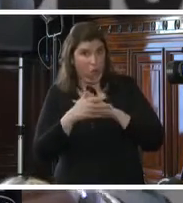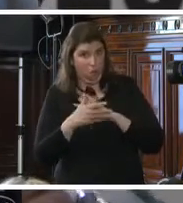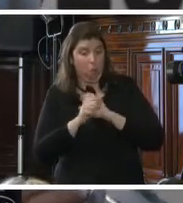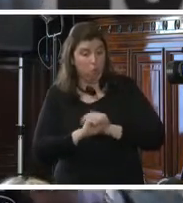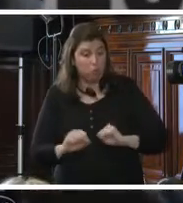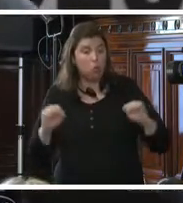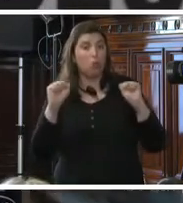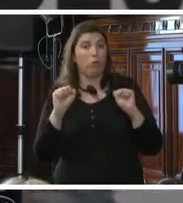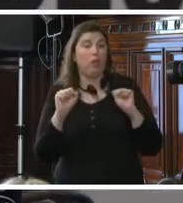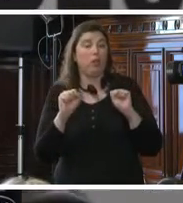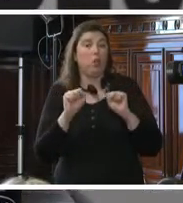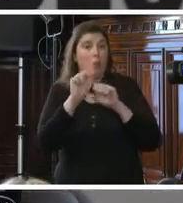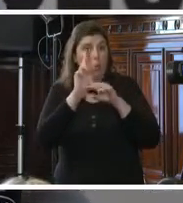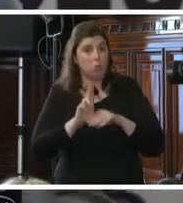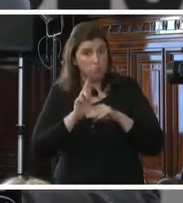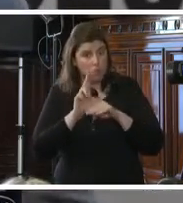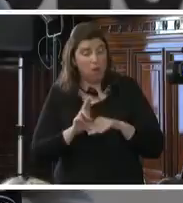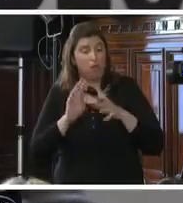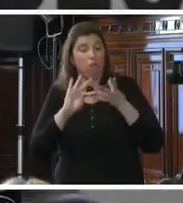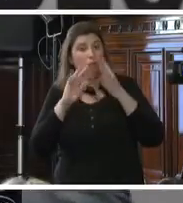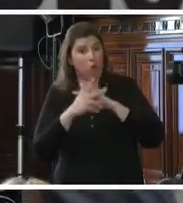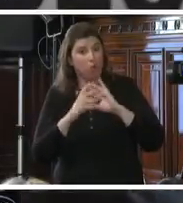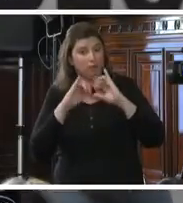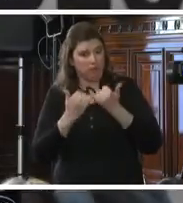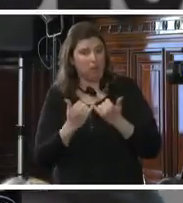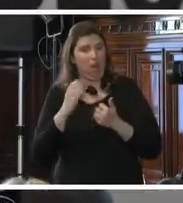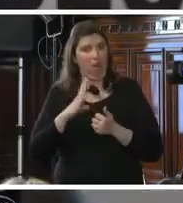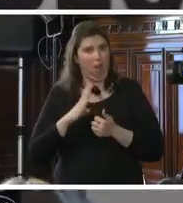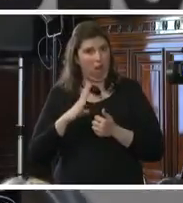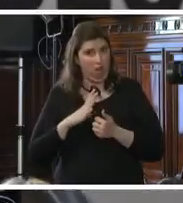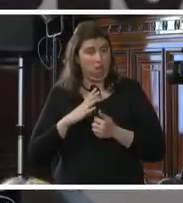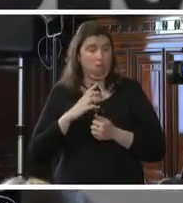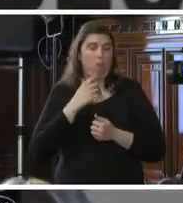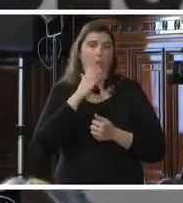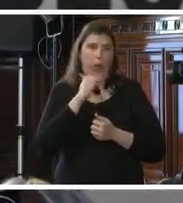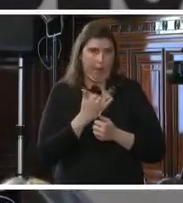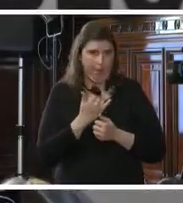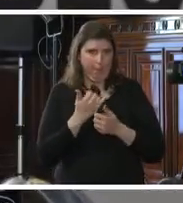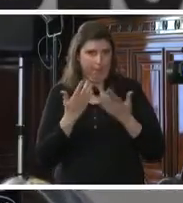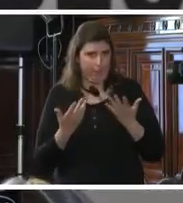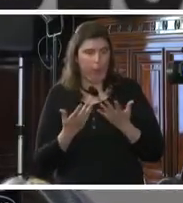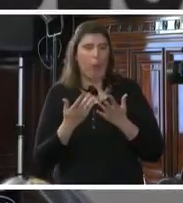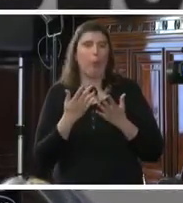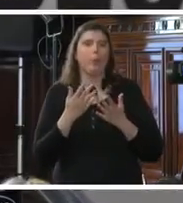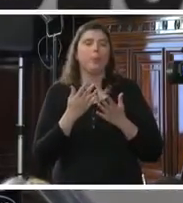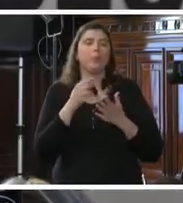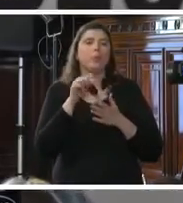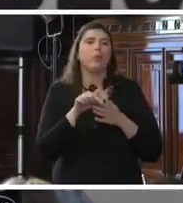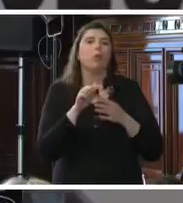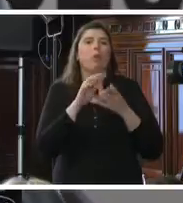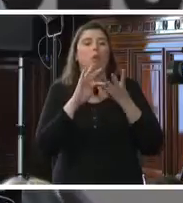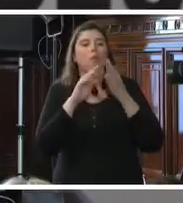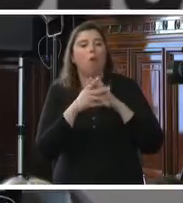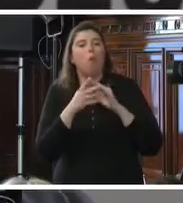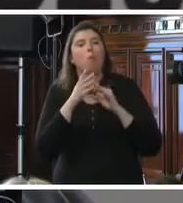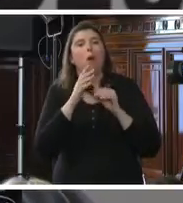el utilizar las medidas que tenemos, como por ejemplo las medidas cautelares.